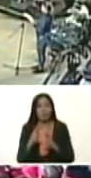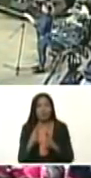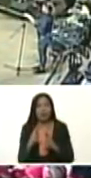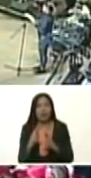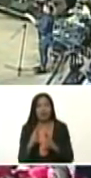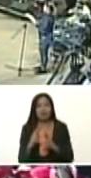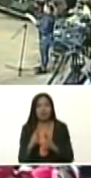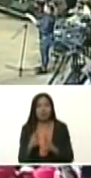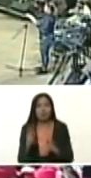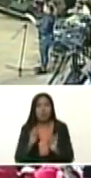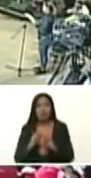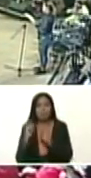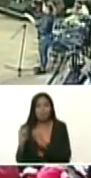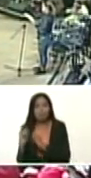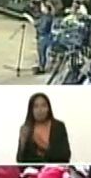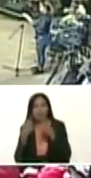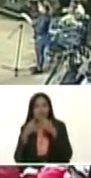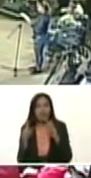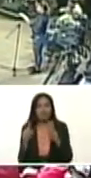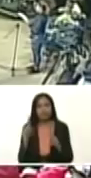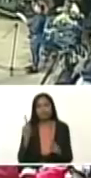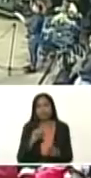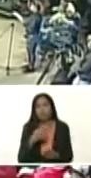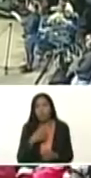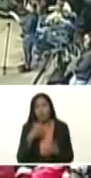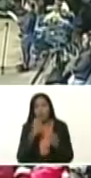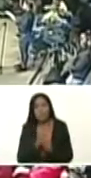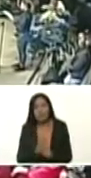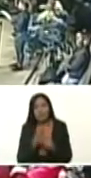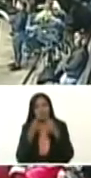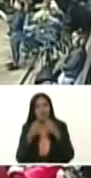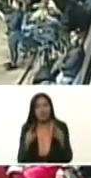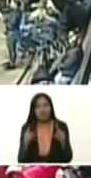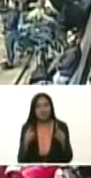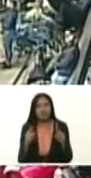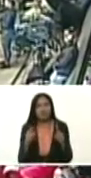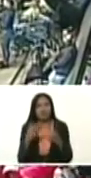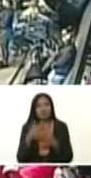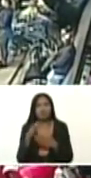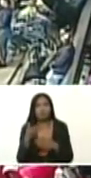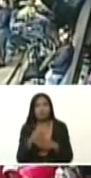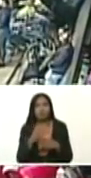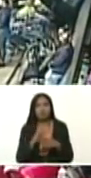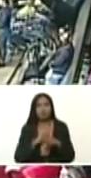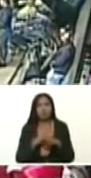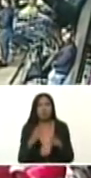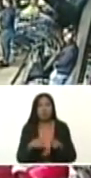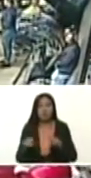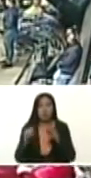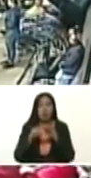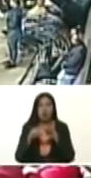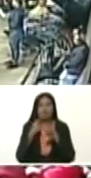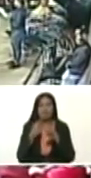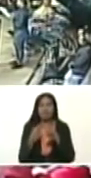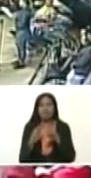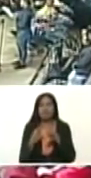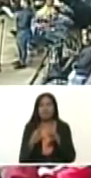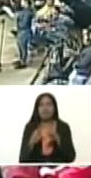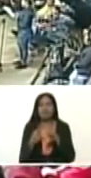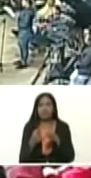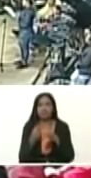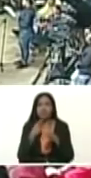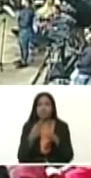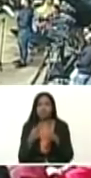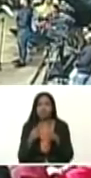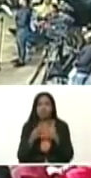distintos. Si es verdad o no en su autoría, en esta frase no importa, porque igual suena como que si usted lo estuviese